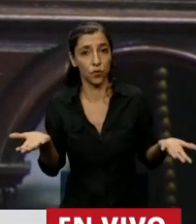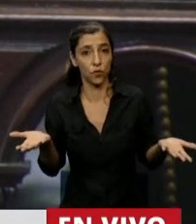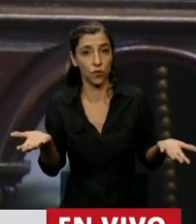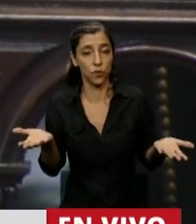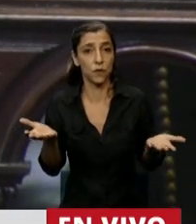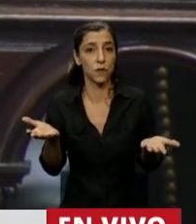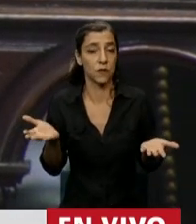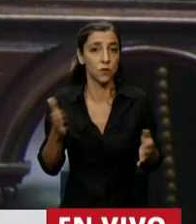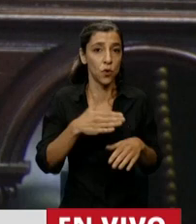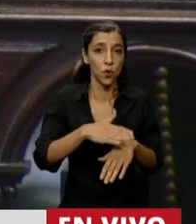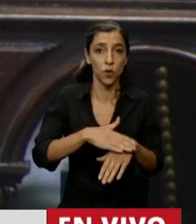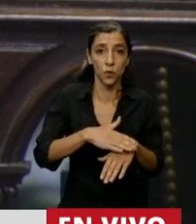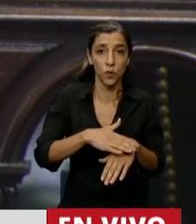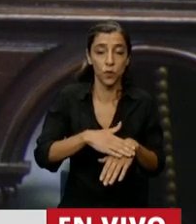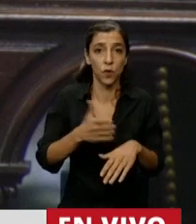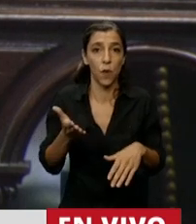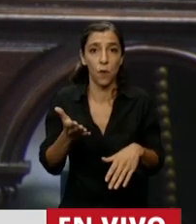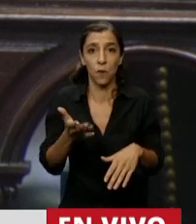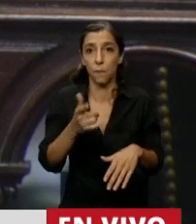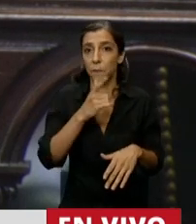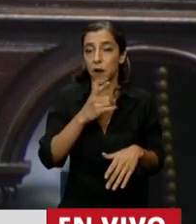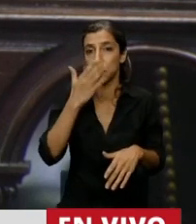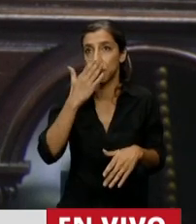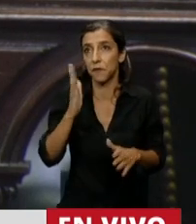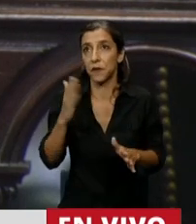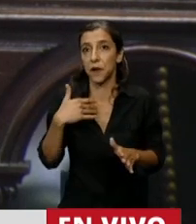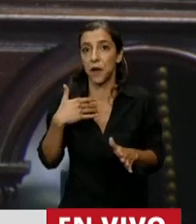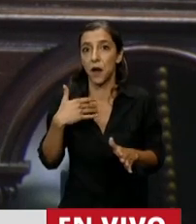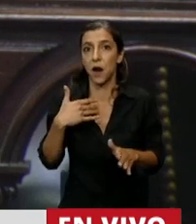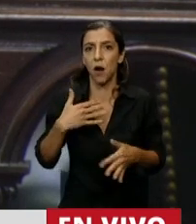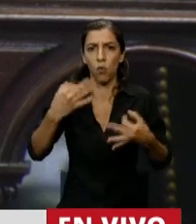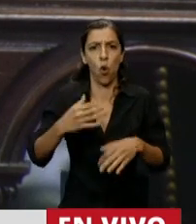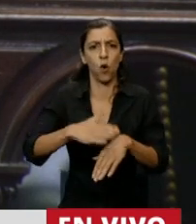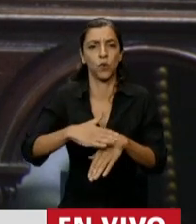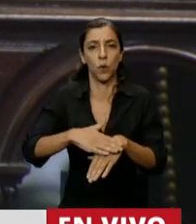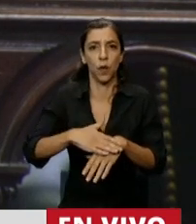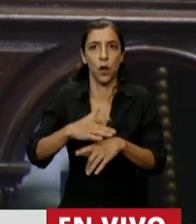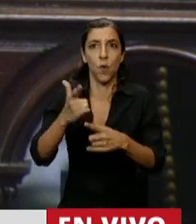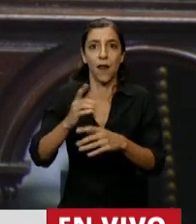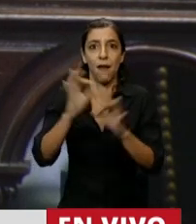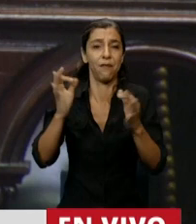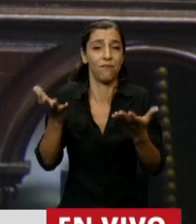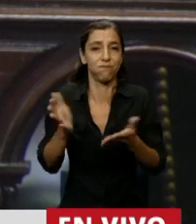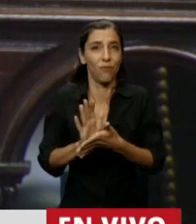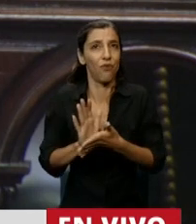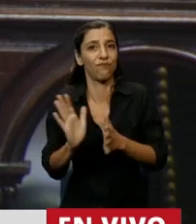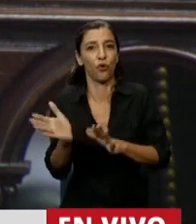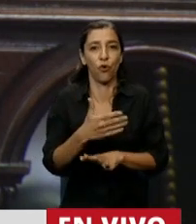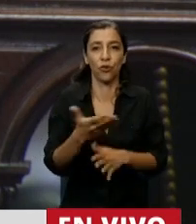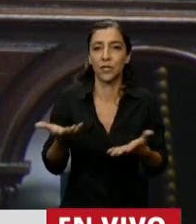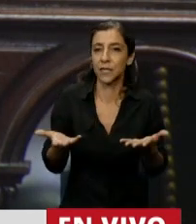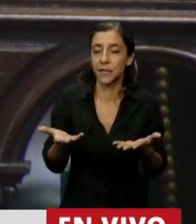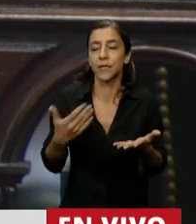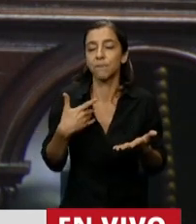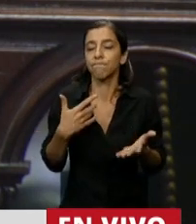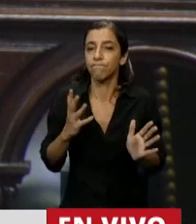responsable de lo que pasa, ni tampoco de lo que pasará. No estamos